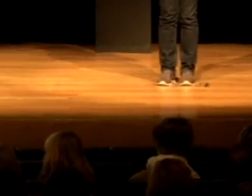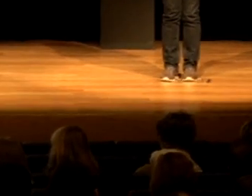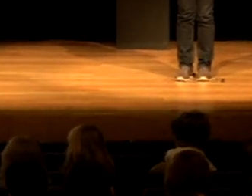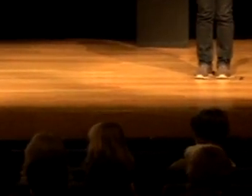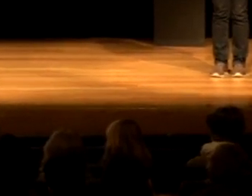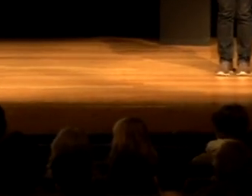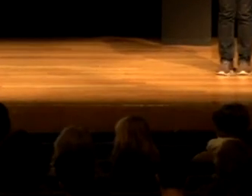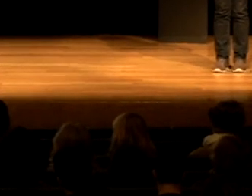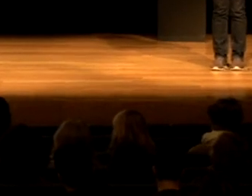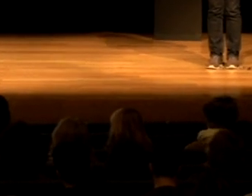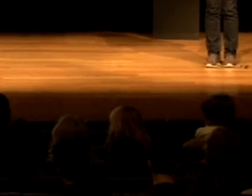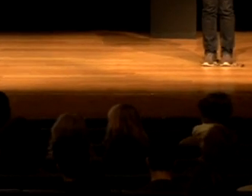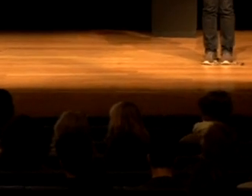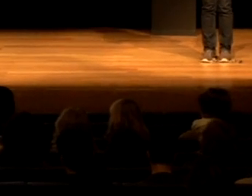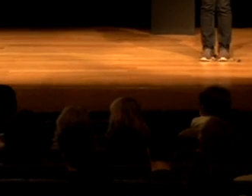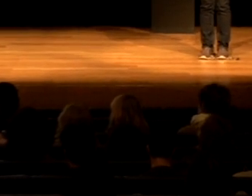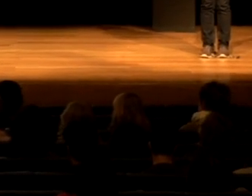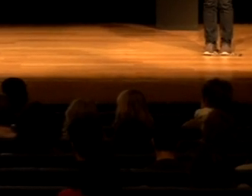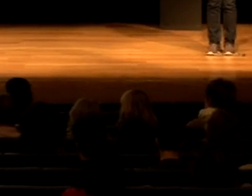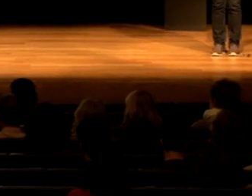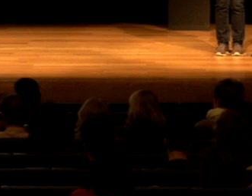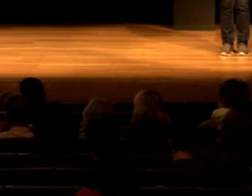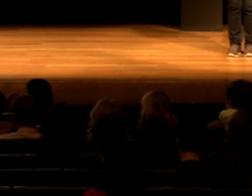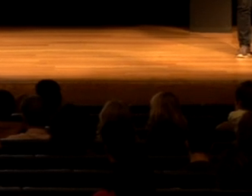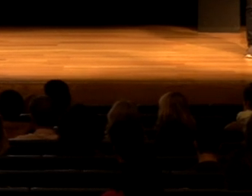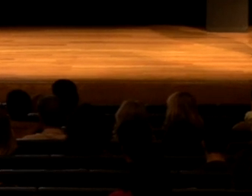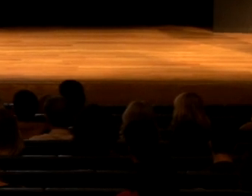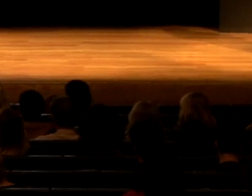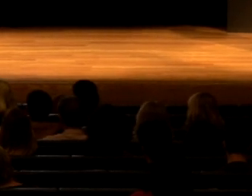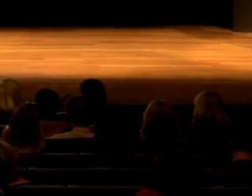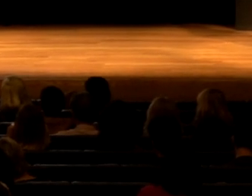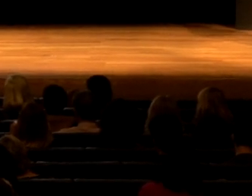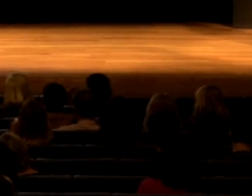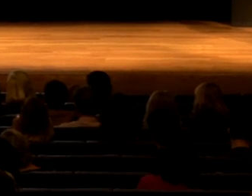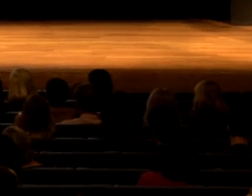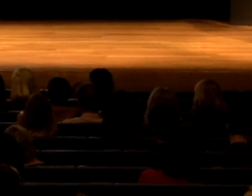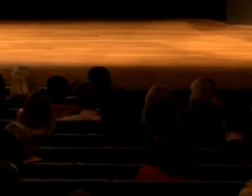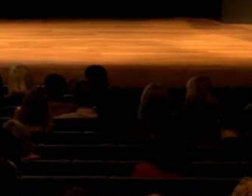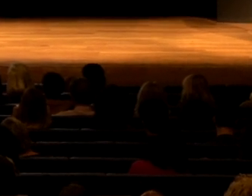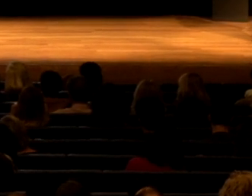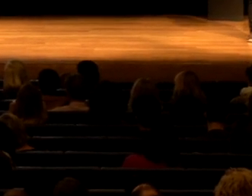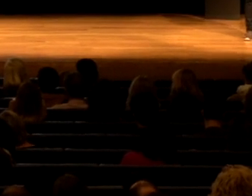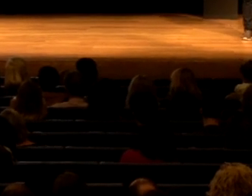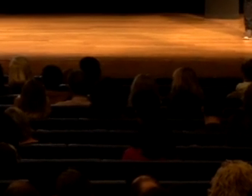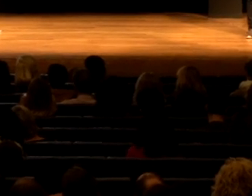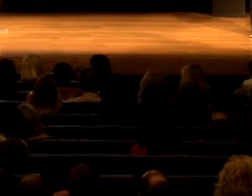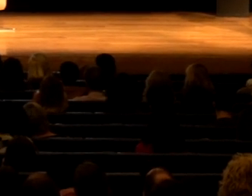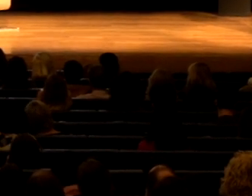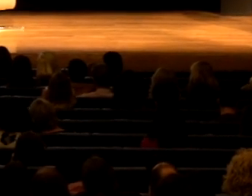aprendan ya a tratarse bien a cuidarse a relacionarse en igualdad a ser felices